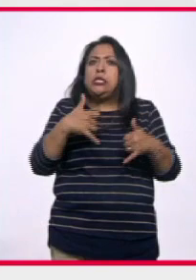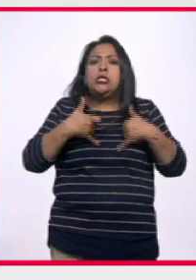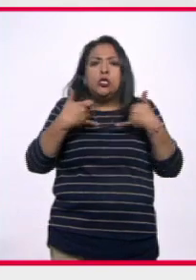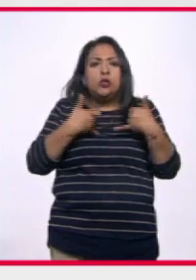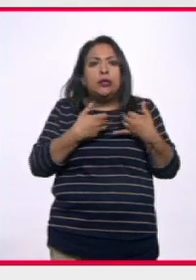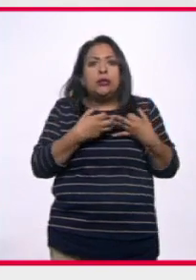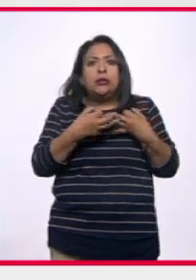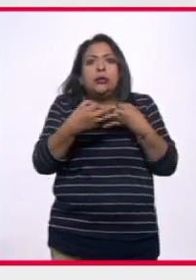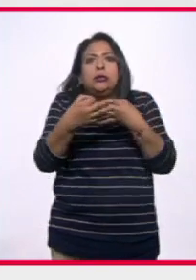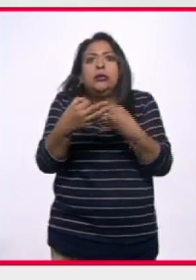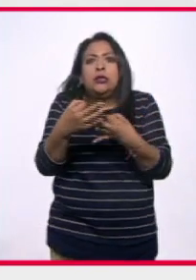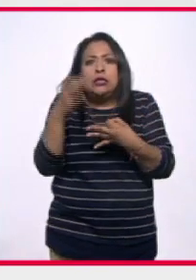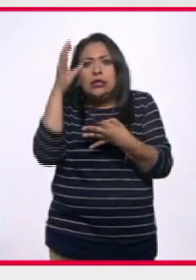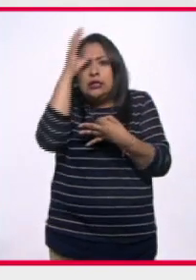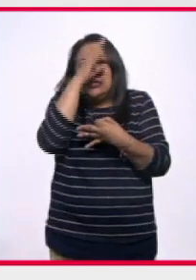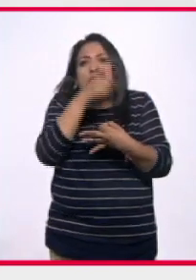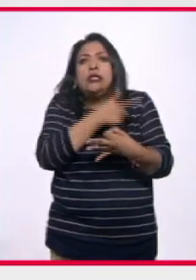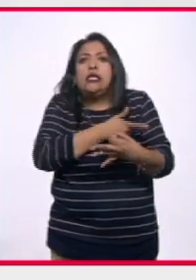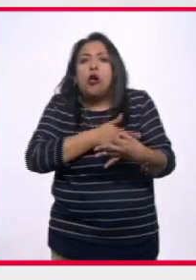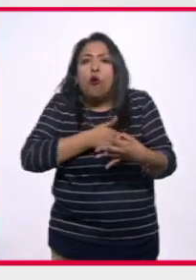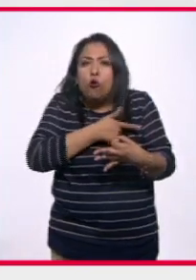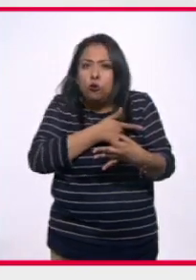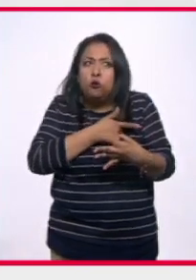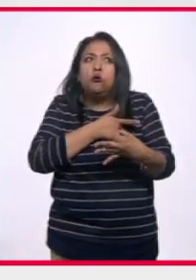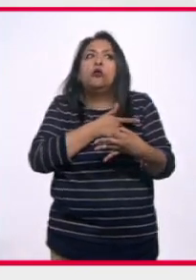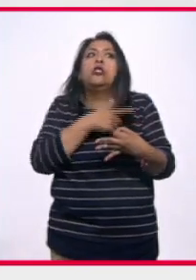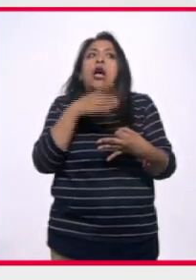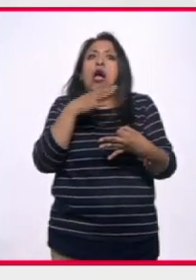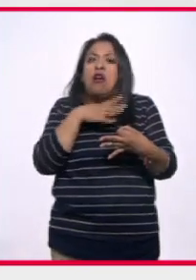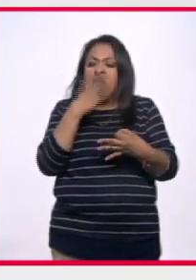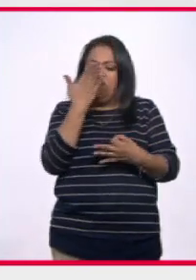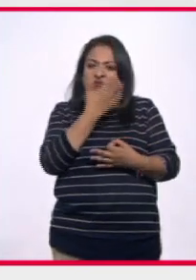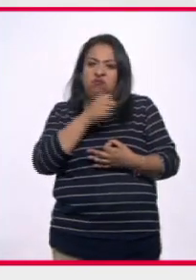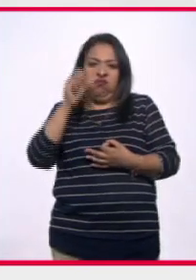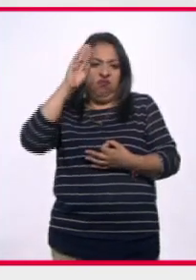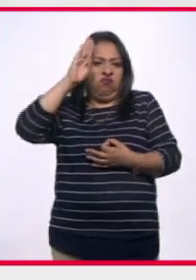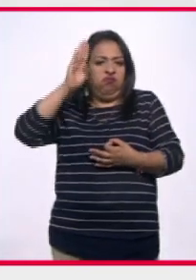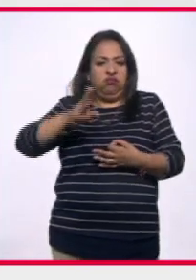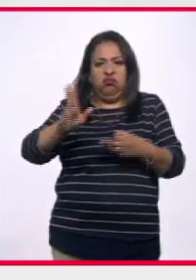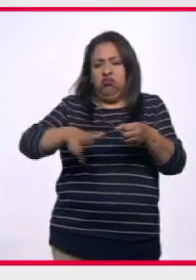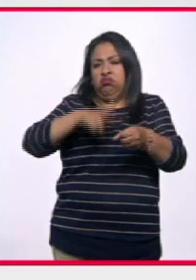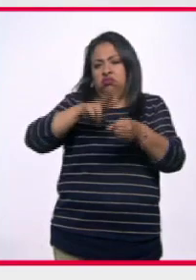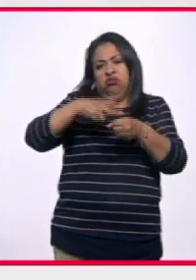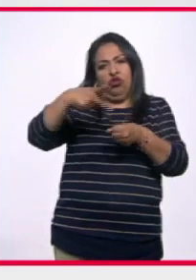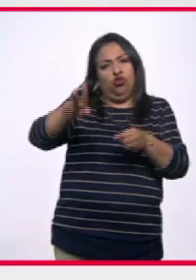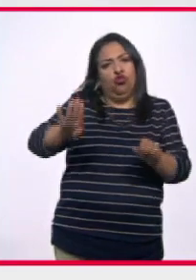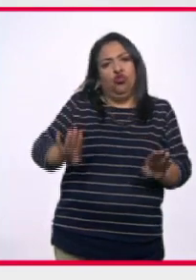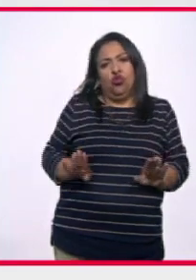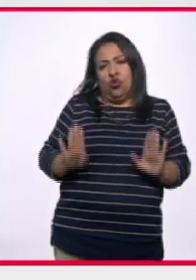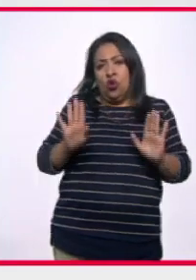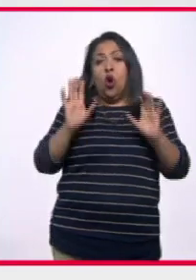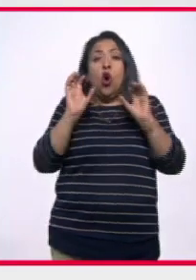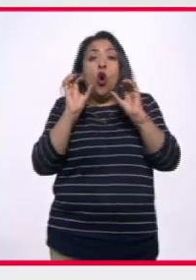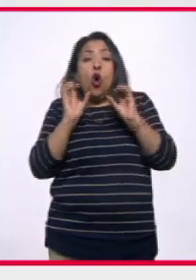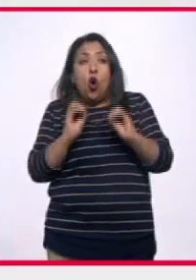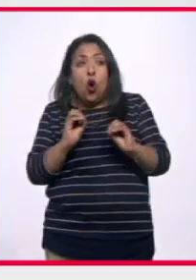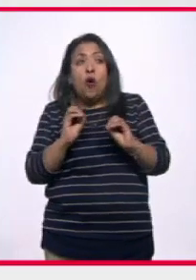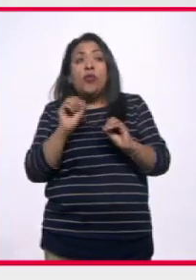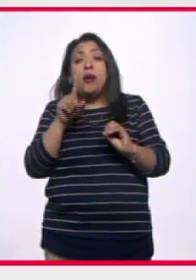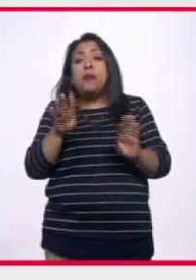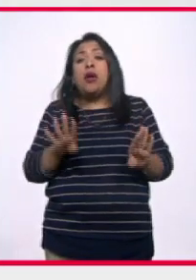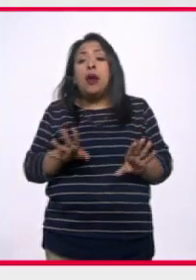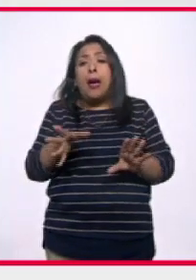atraídas a la ciencia que cuentan con las aptitudes naturales o bien las aptitudes